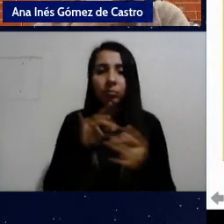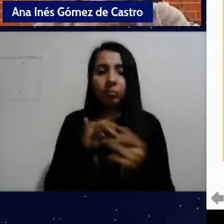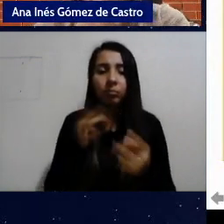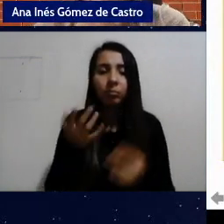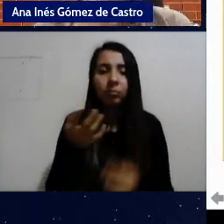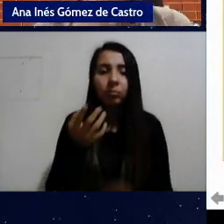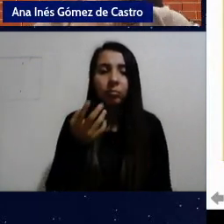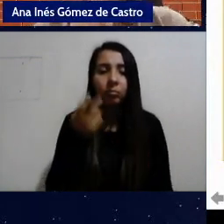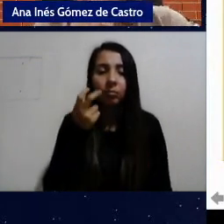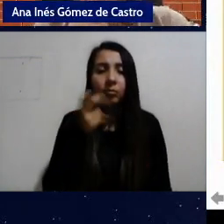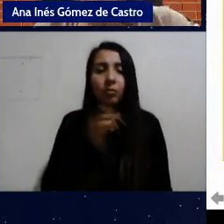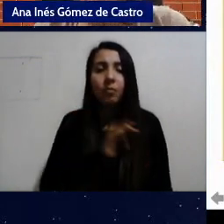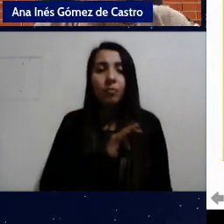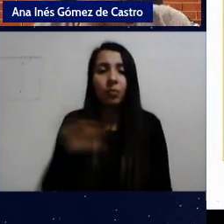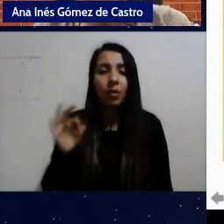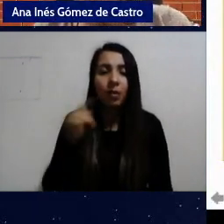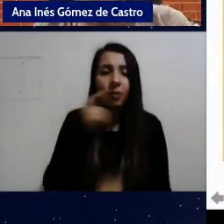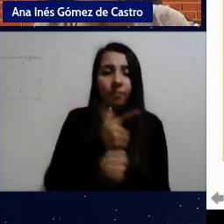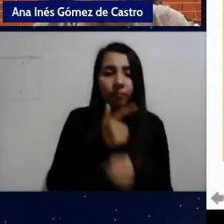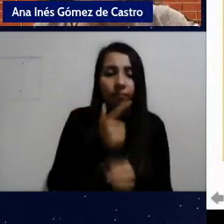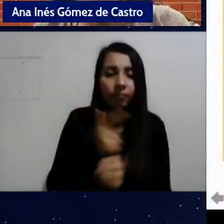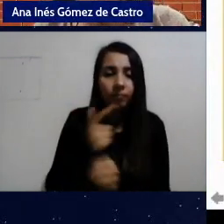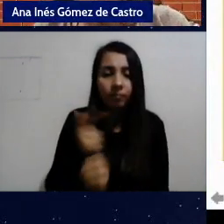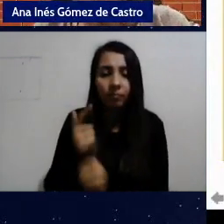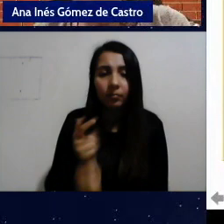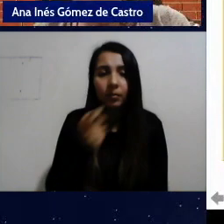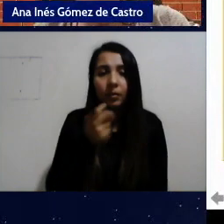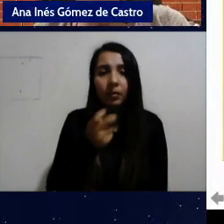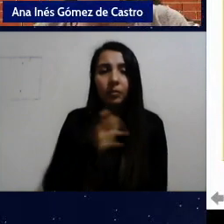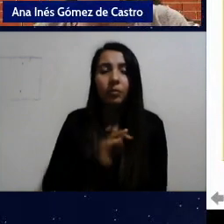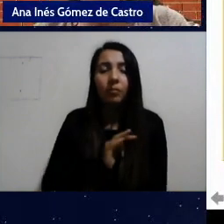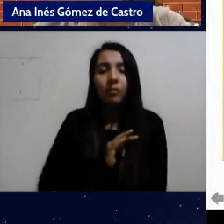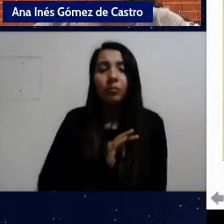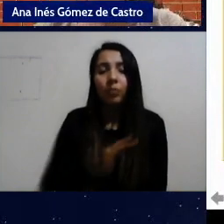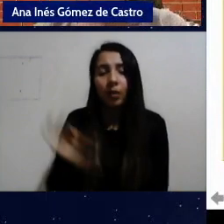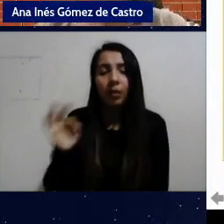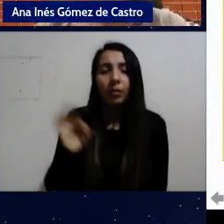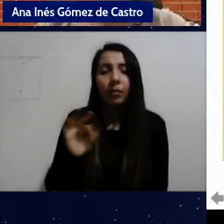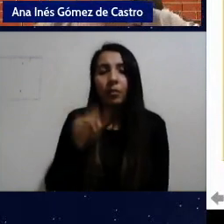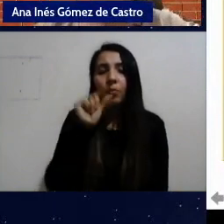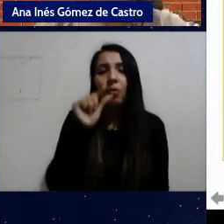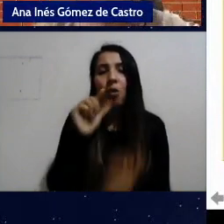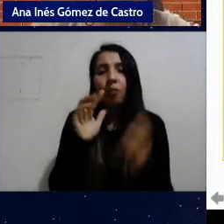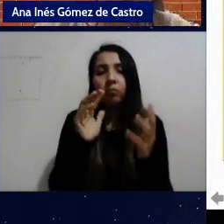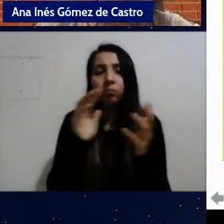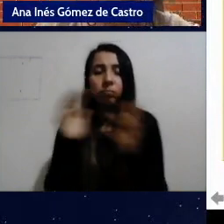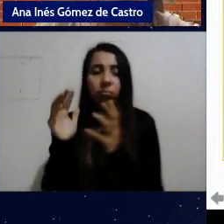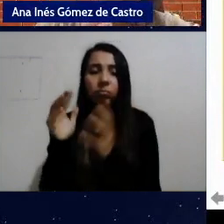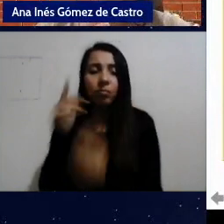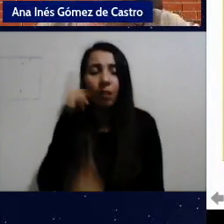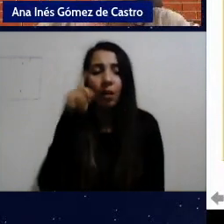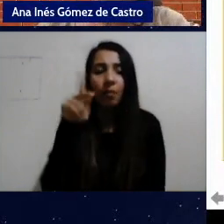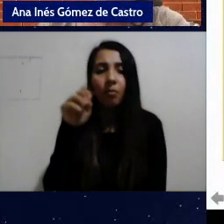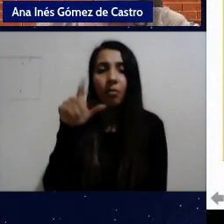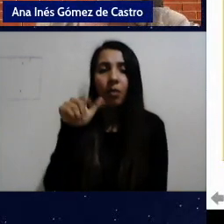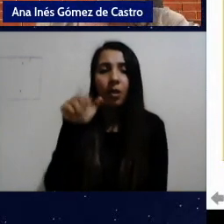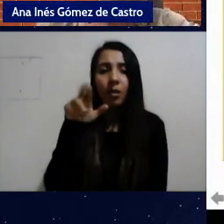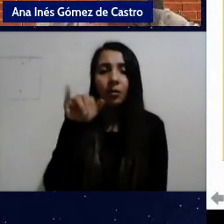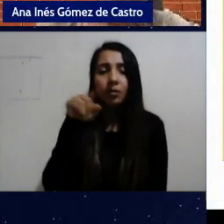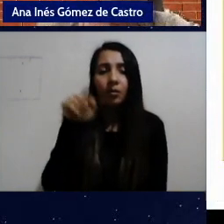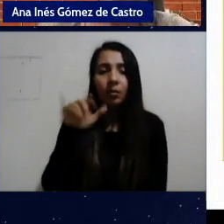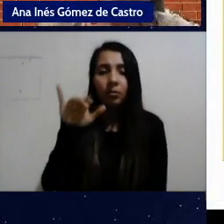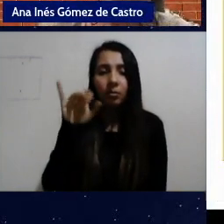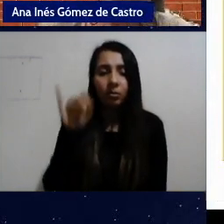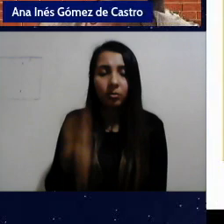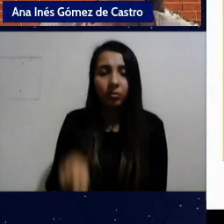los cometas en ultravioleta. Nos permitiría detectar sobre esta posición una variación en la dirección